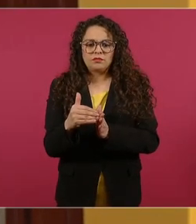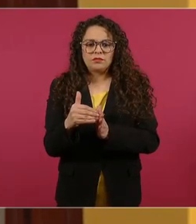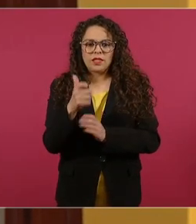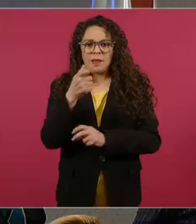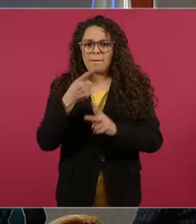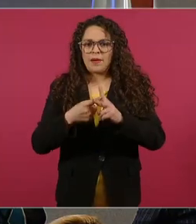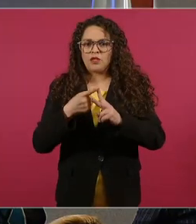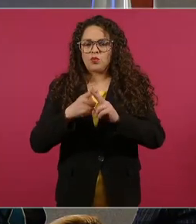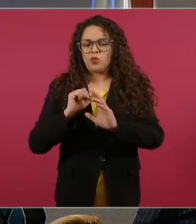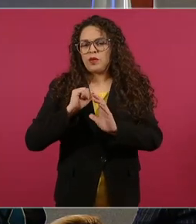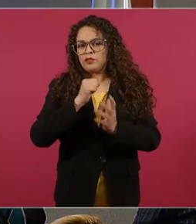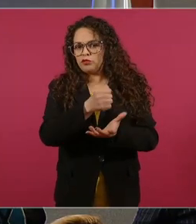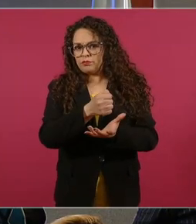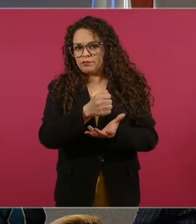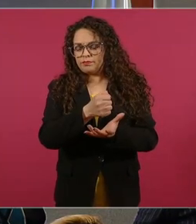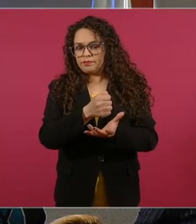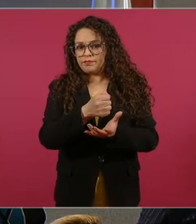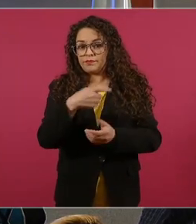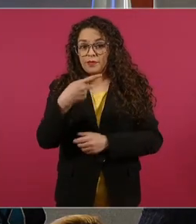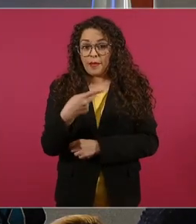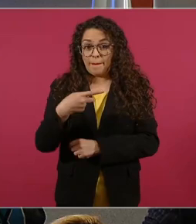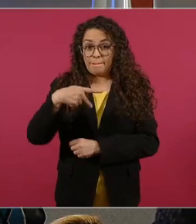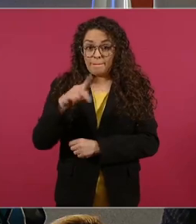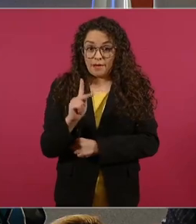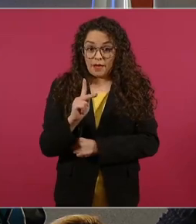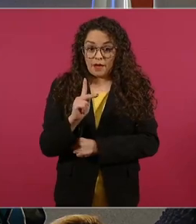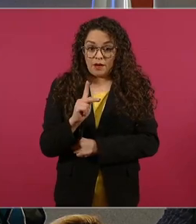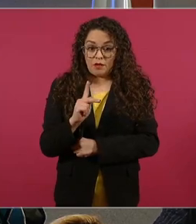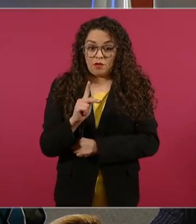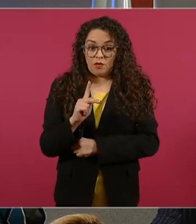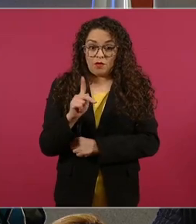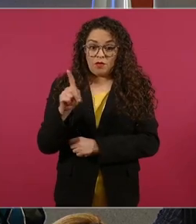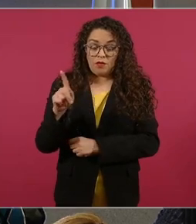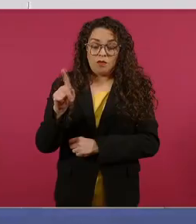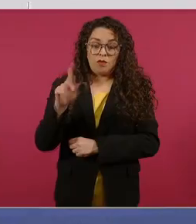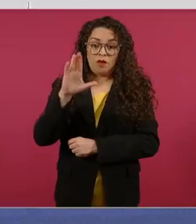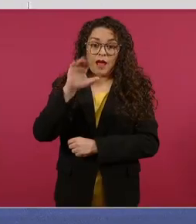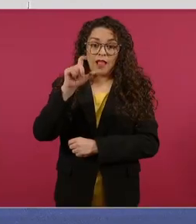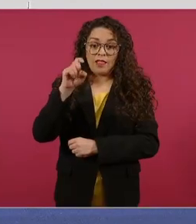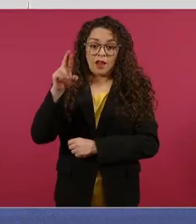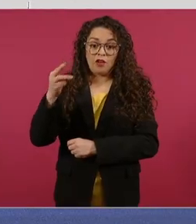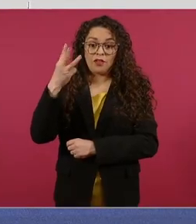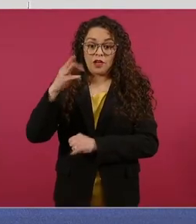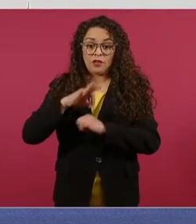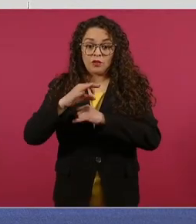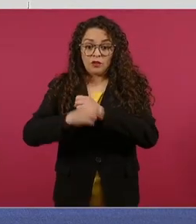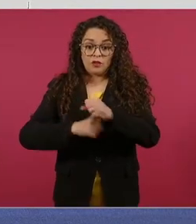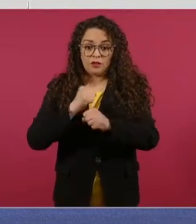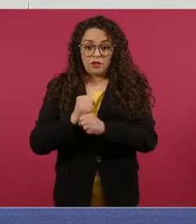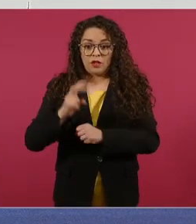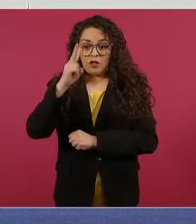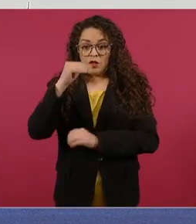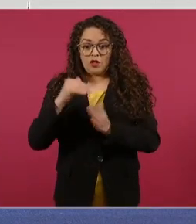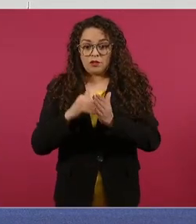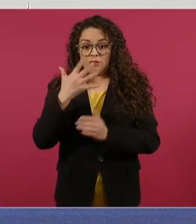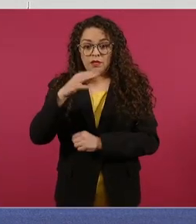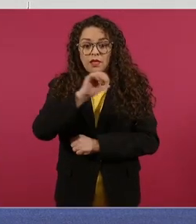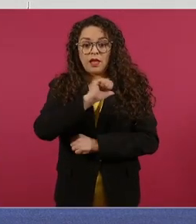Sin embargo, en los tres últimos años de Calderón, del 2010 al 12,